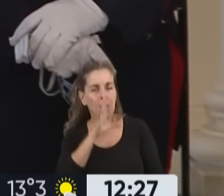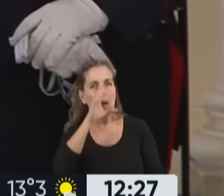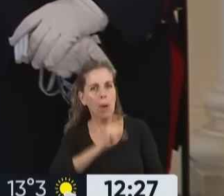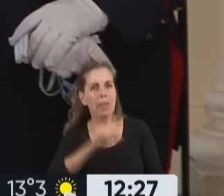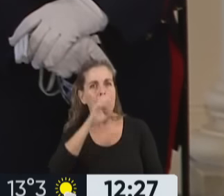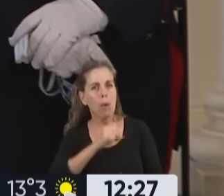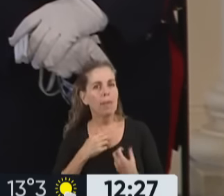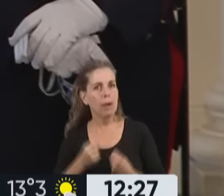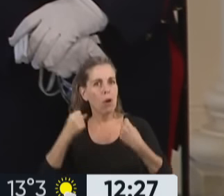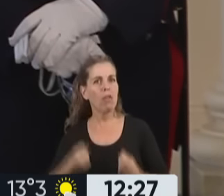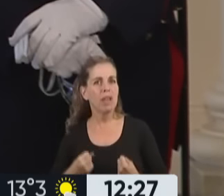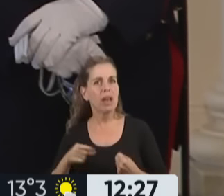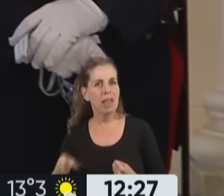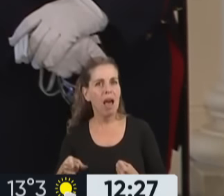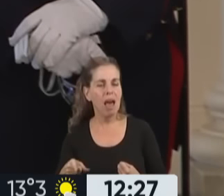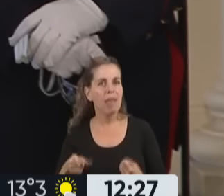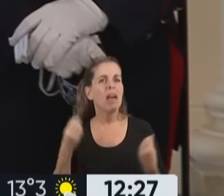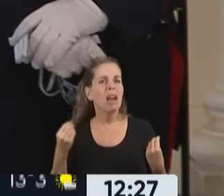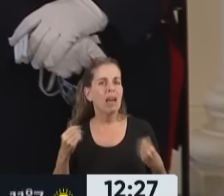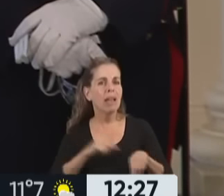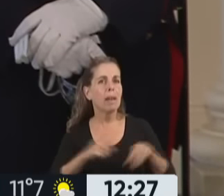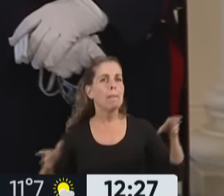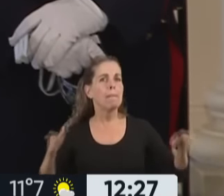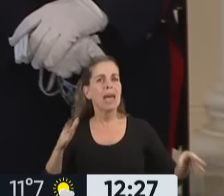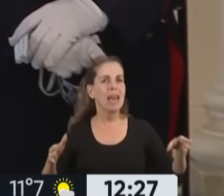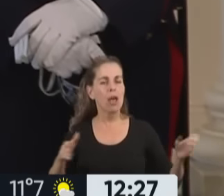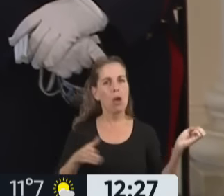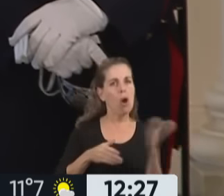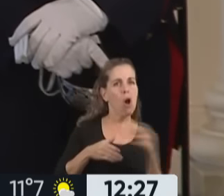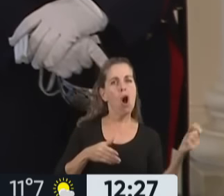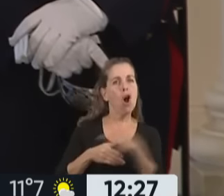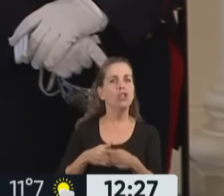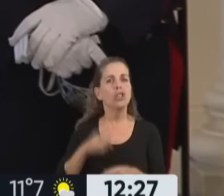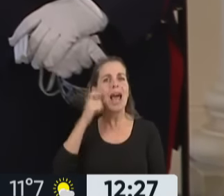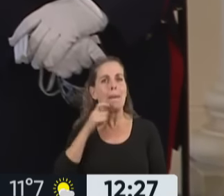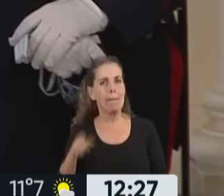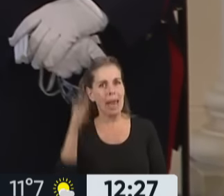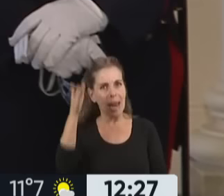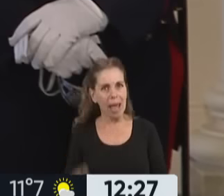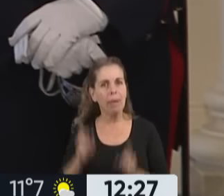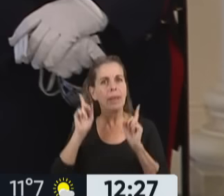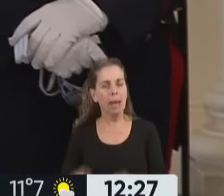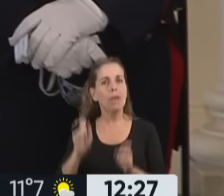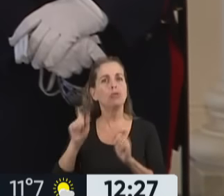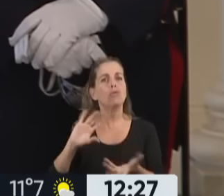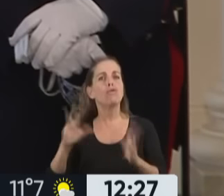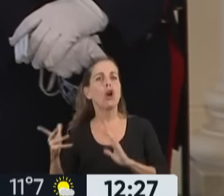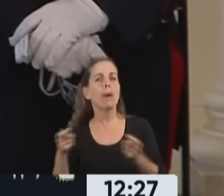dignidad. La demonización no solo a su persona, sino también a su acción de